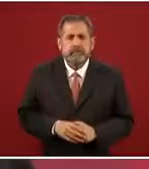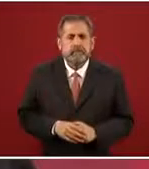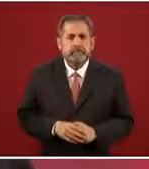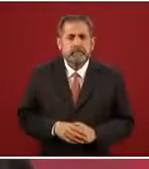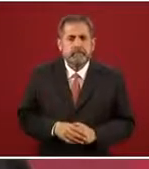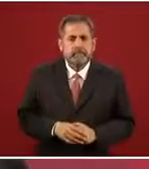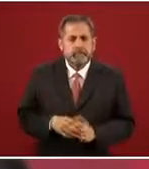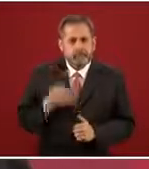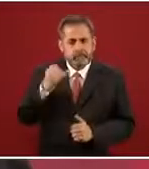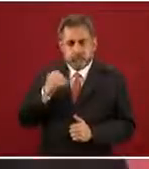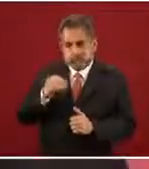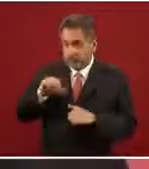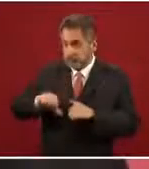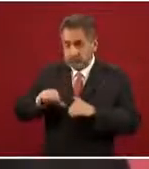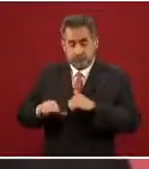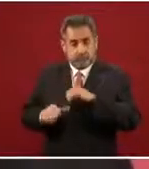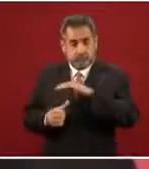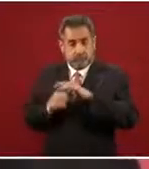que les planteé en la mesa.